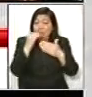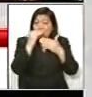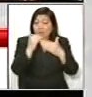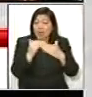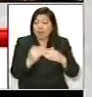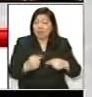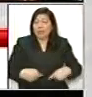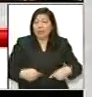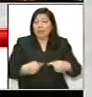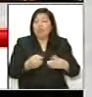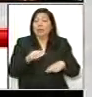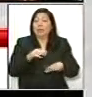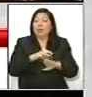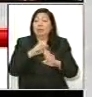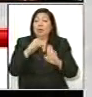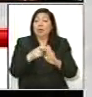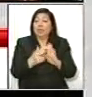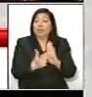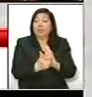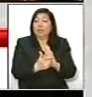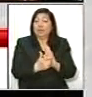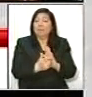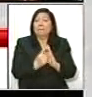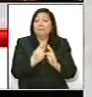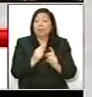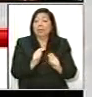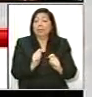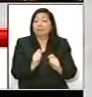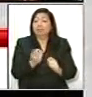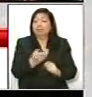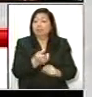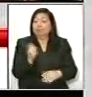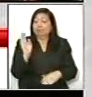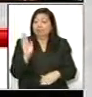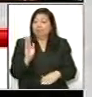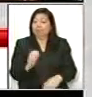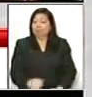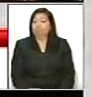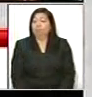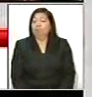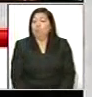el debate sobre el proyecto de ley de inmunidad parlamentaria, sírvanse levantar la mano.